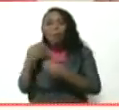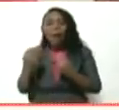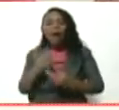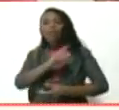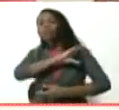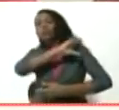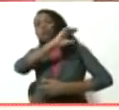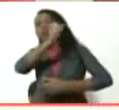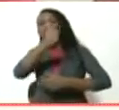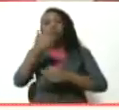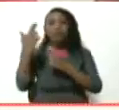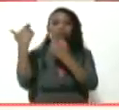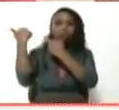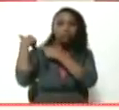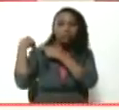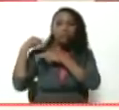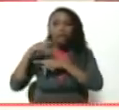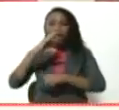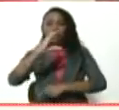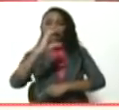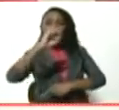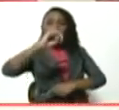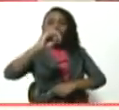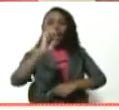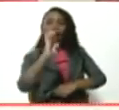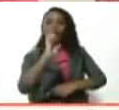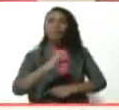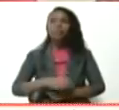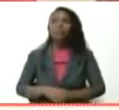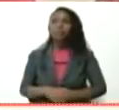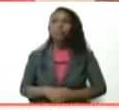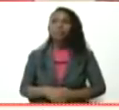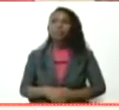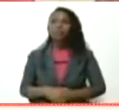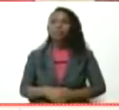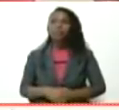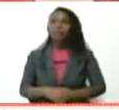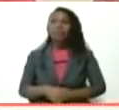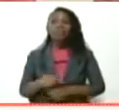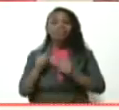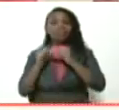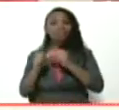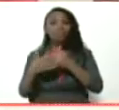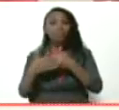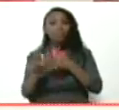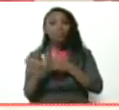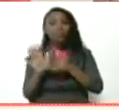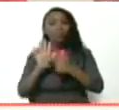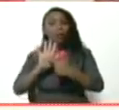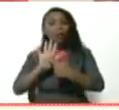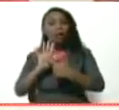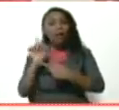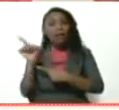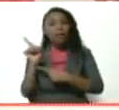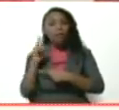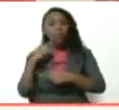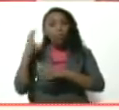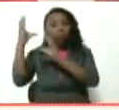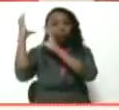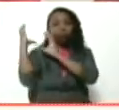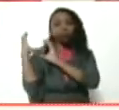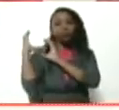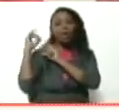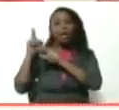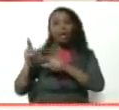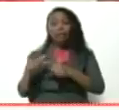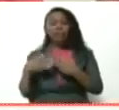rectoras del Consejo Nacional Electoral, que quedaría abierto ahí a estos cargos. ¿Y